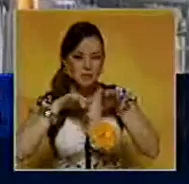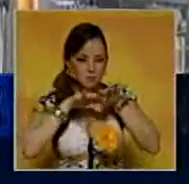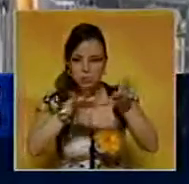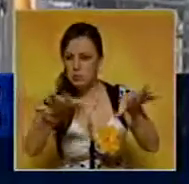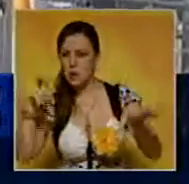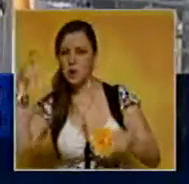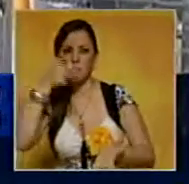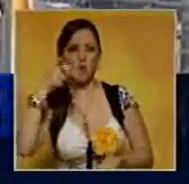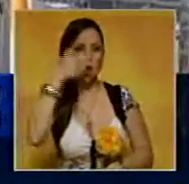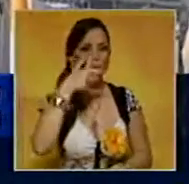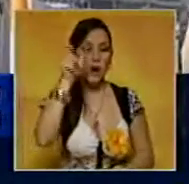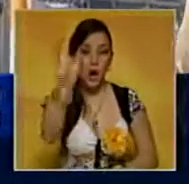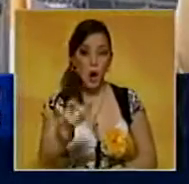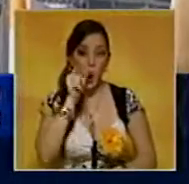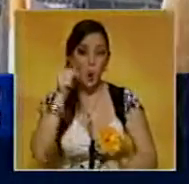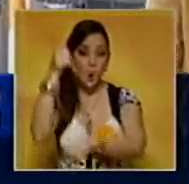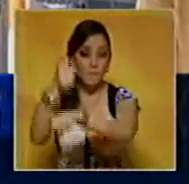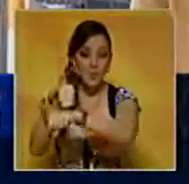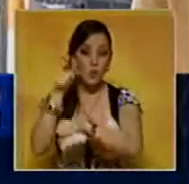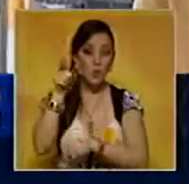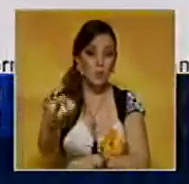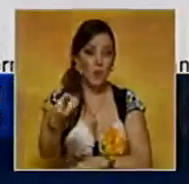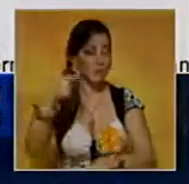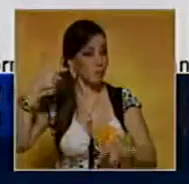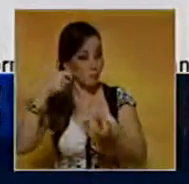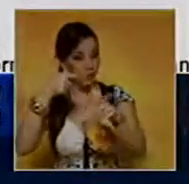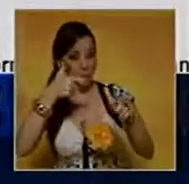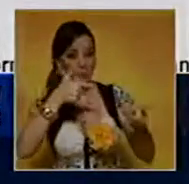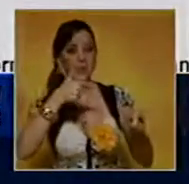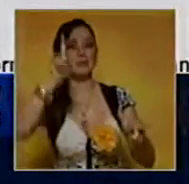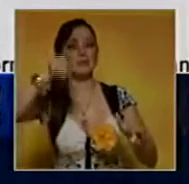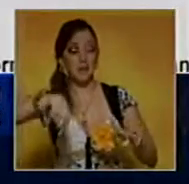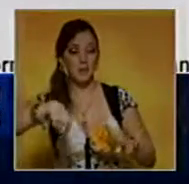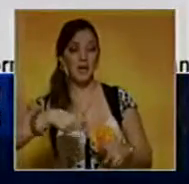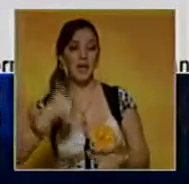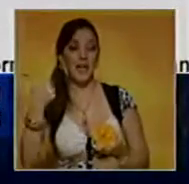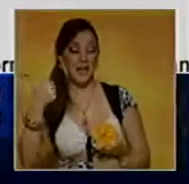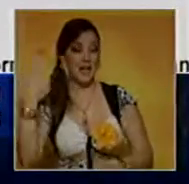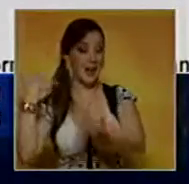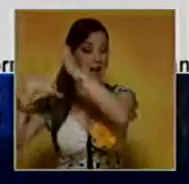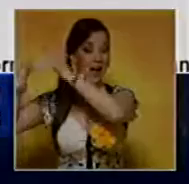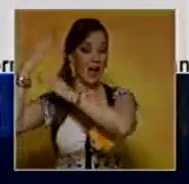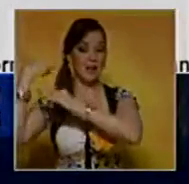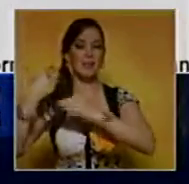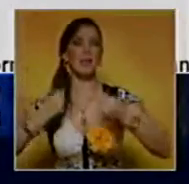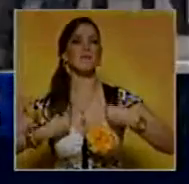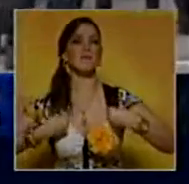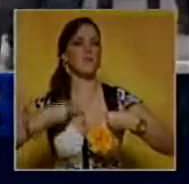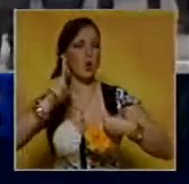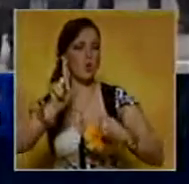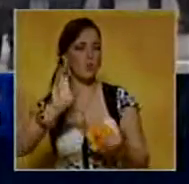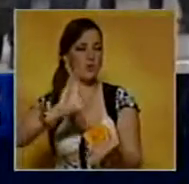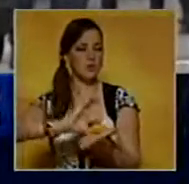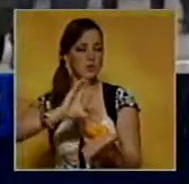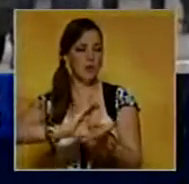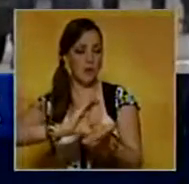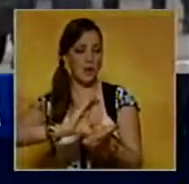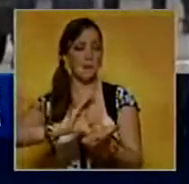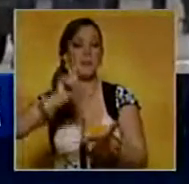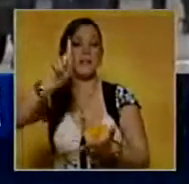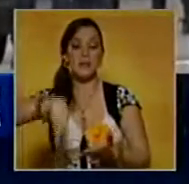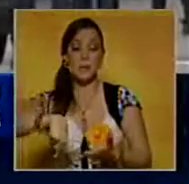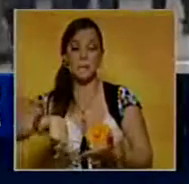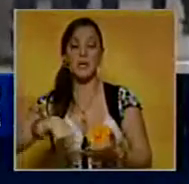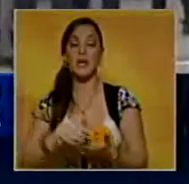de abdeslam a los países bajos donde presuntamente había vivido el sospechoso entretanto la policía de bélgica liberó a